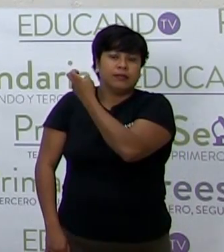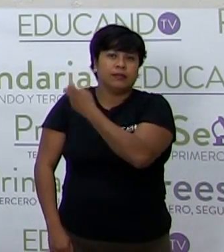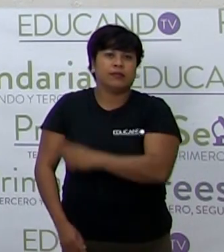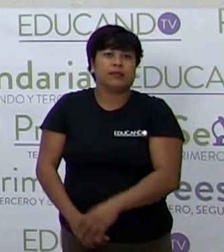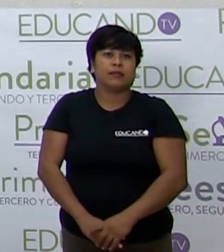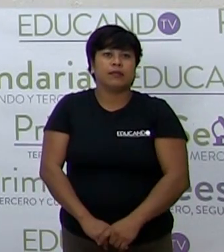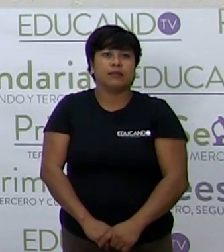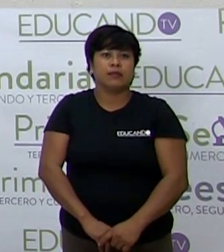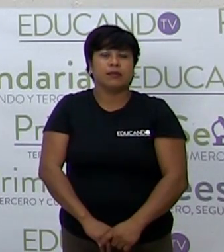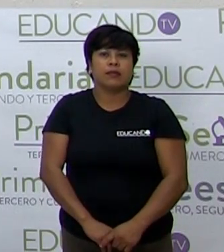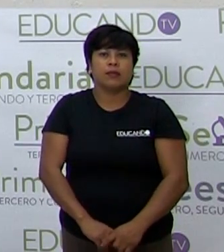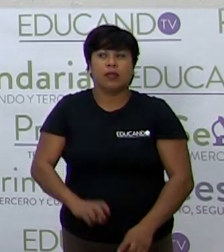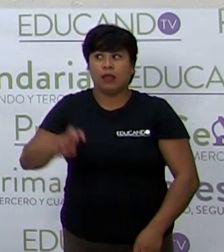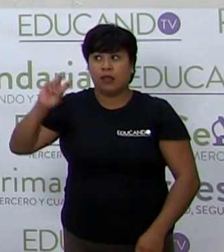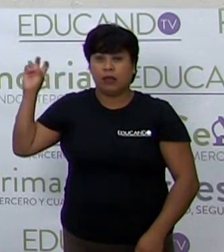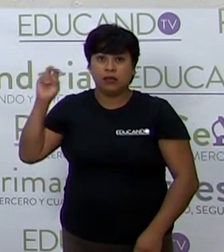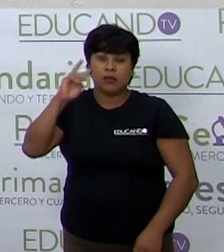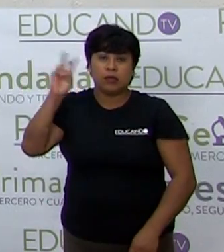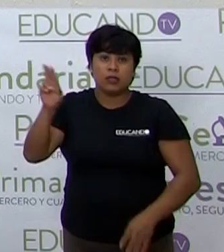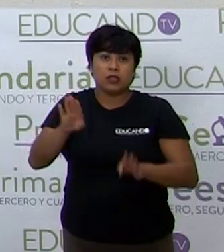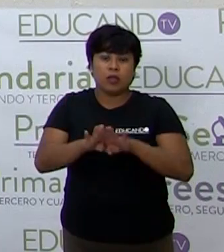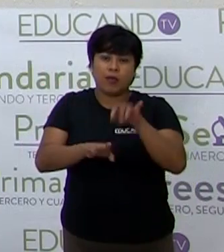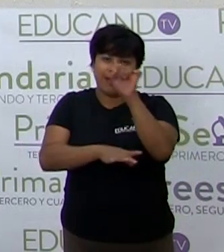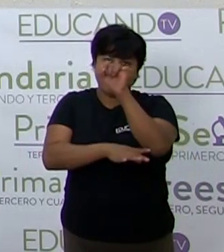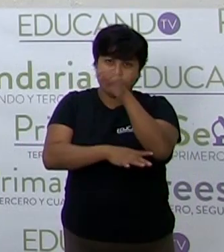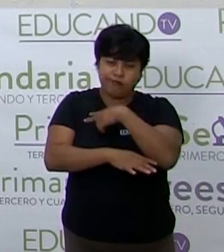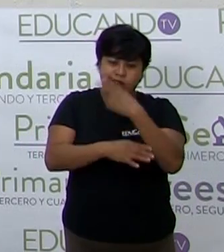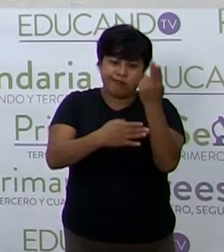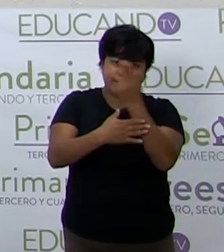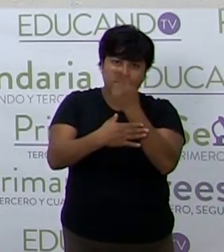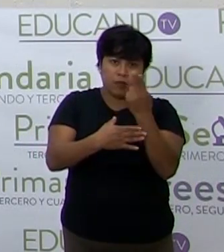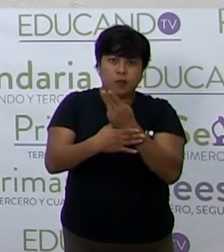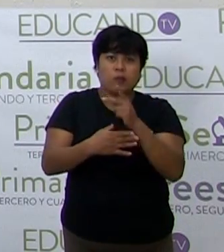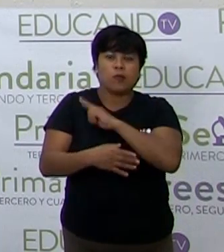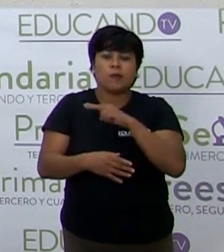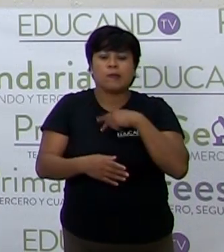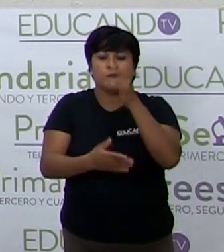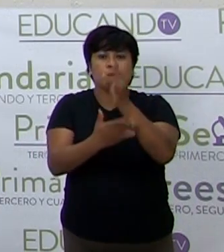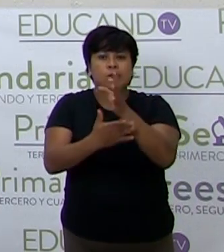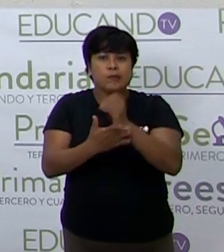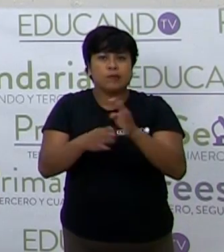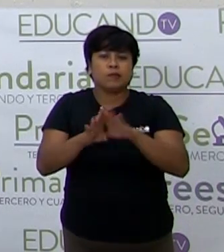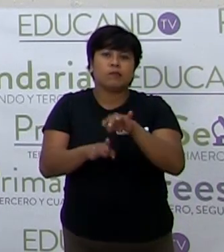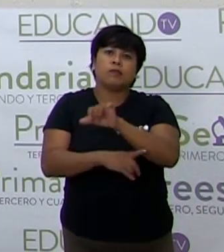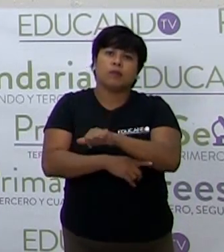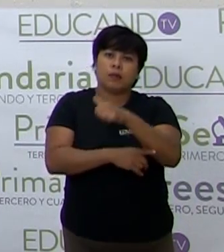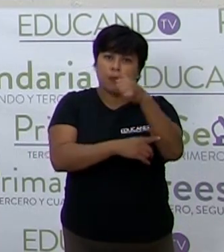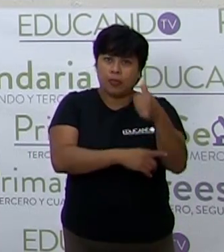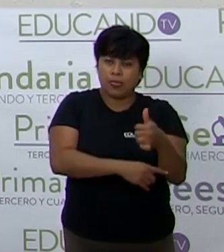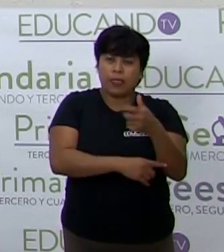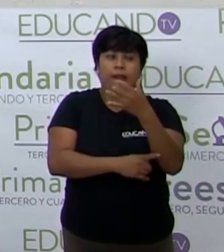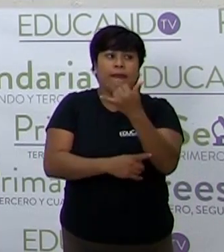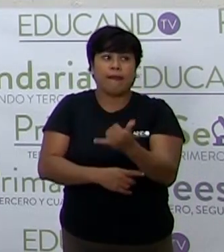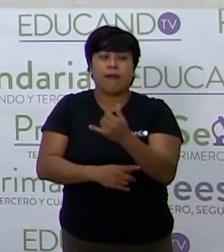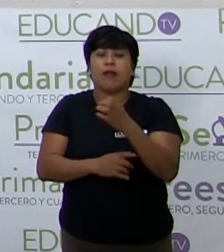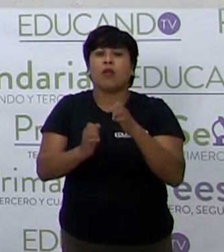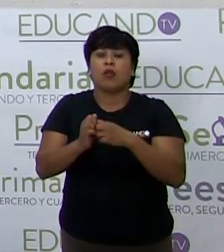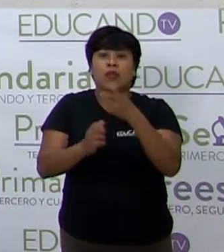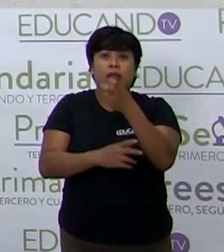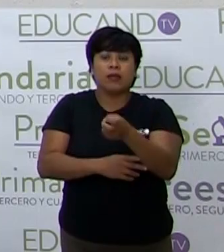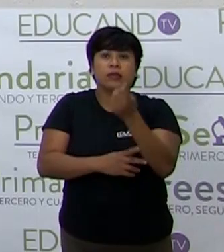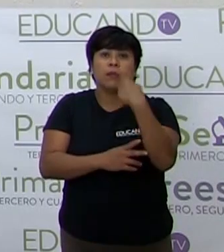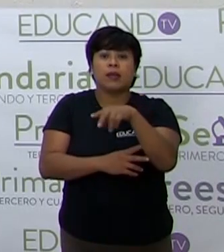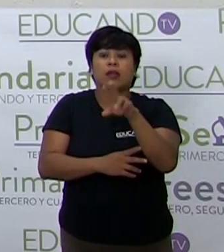acá, ahorita, así nada más ahorita de pulso. Ahorita lo vamos a ejemplificar con otras piezas. Y con la finalidad